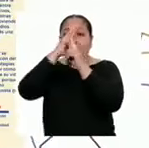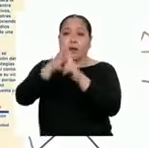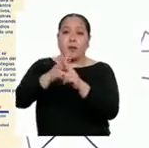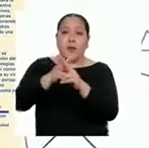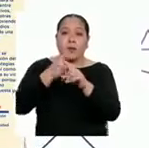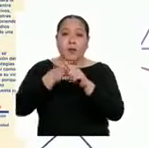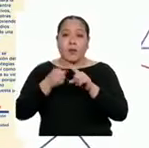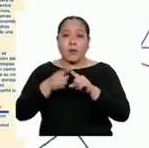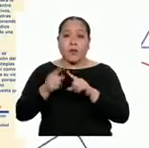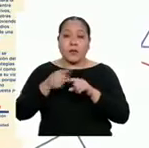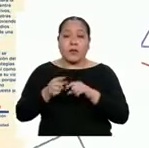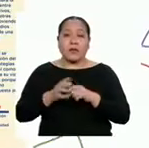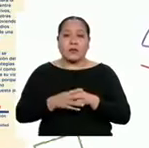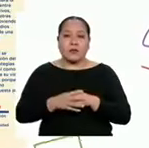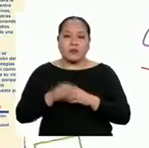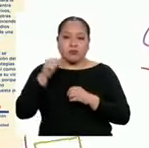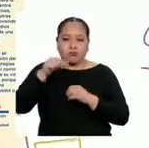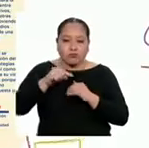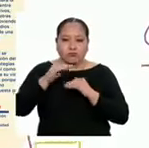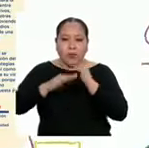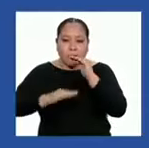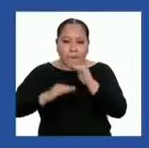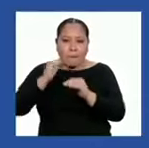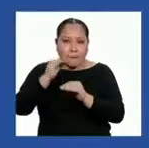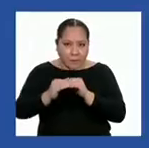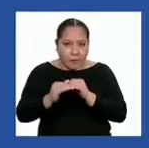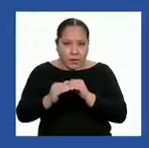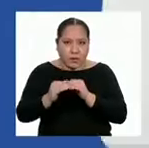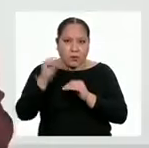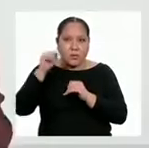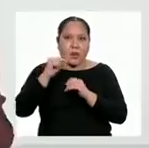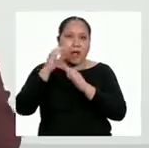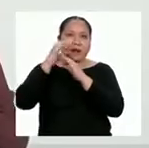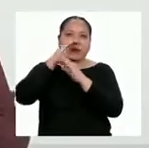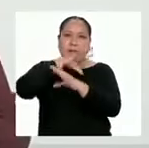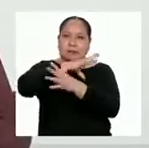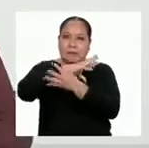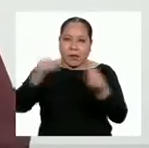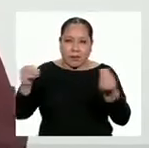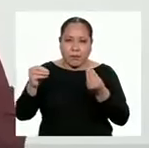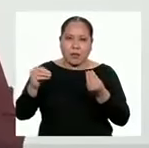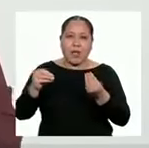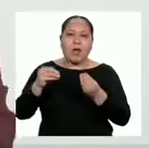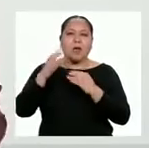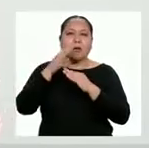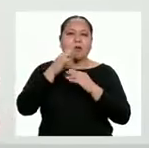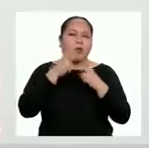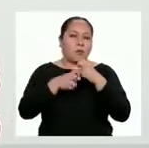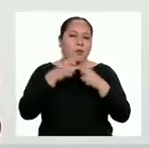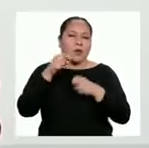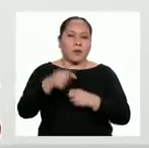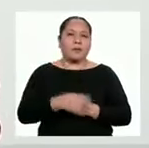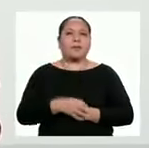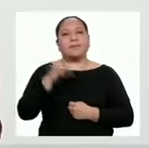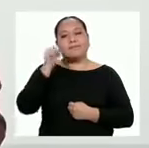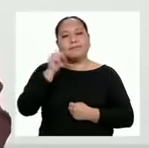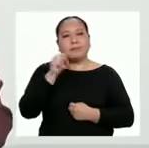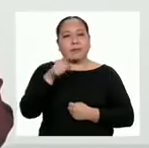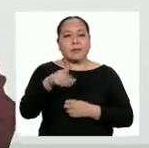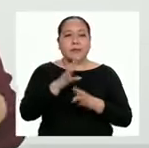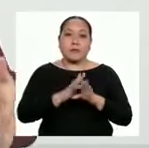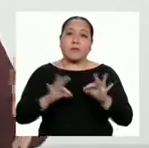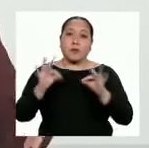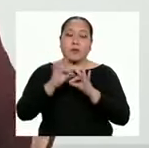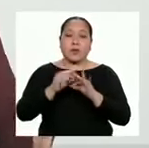diversidad es un paso para acabar con el problema, ¿cierto? Así es, Yaremis. Es muy